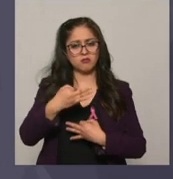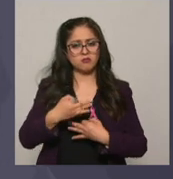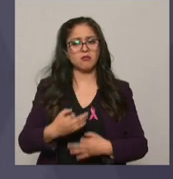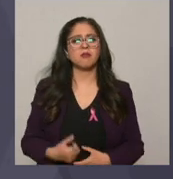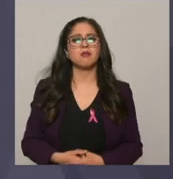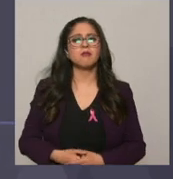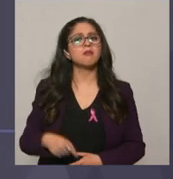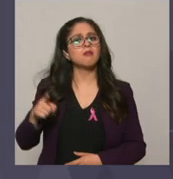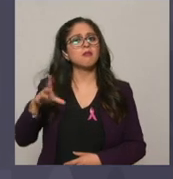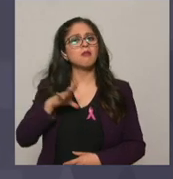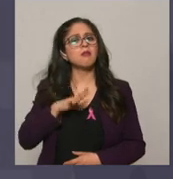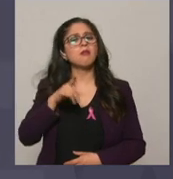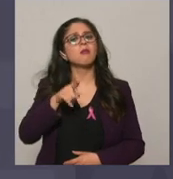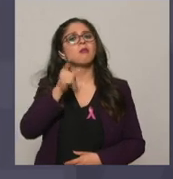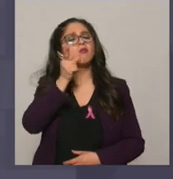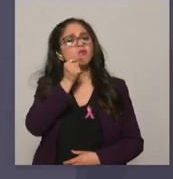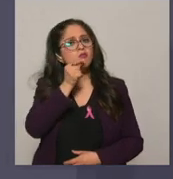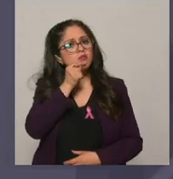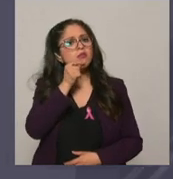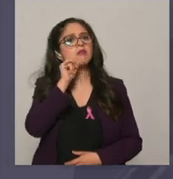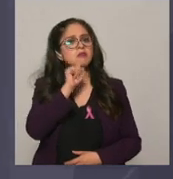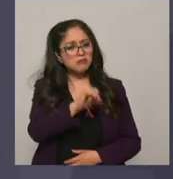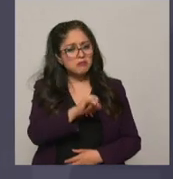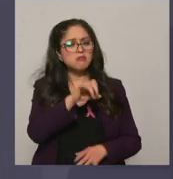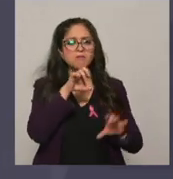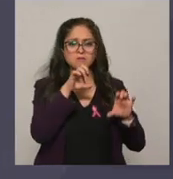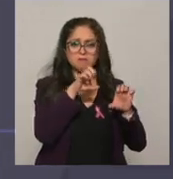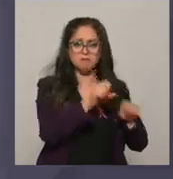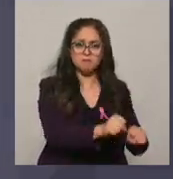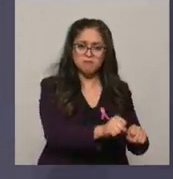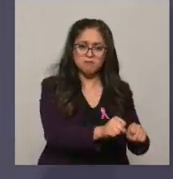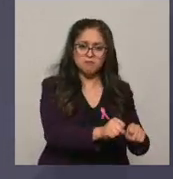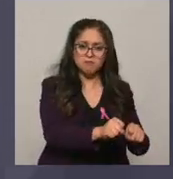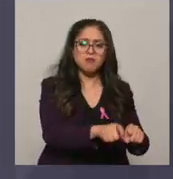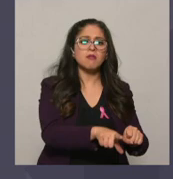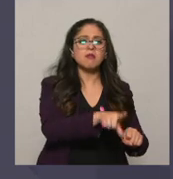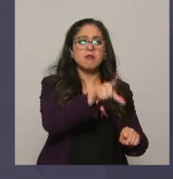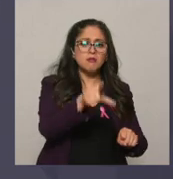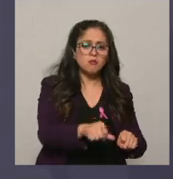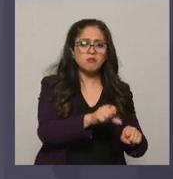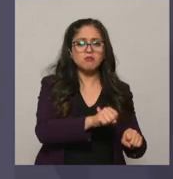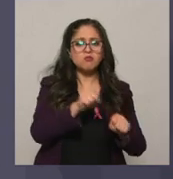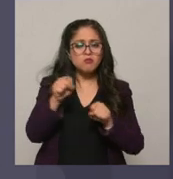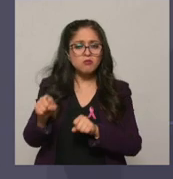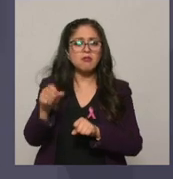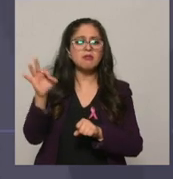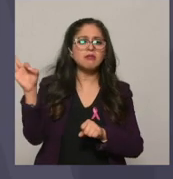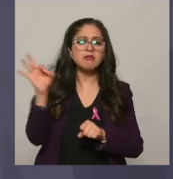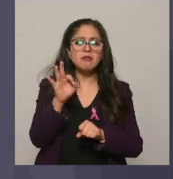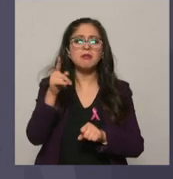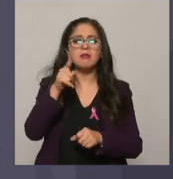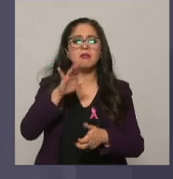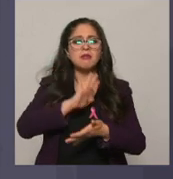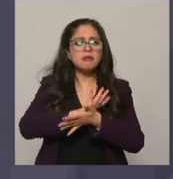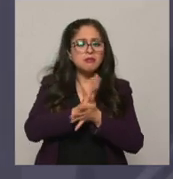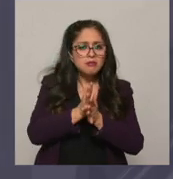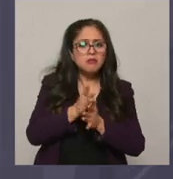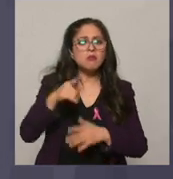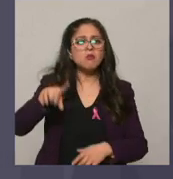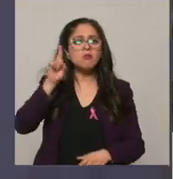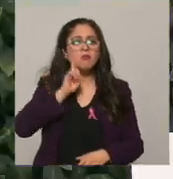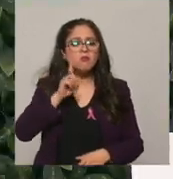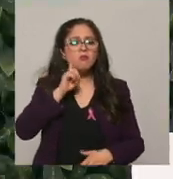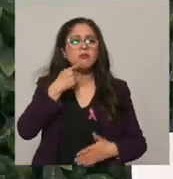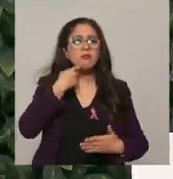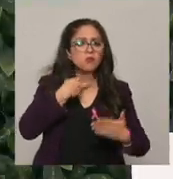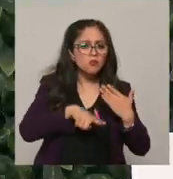una policía que en un primer momento responde adecuadamente, que más allá de los temas de discriminación a las mujeres denunciantes y